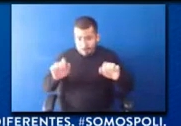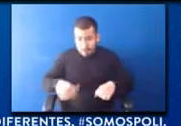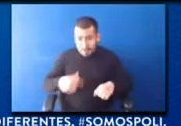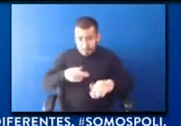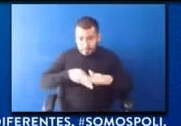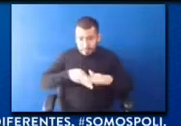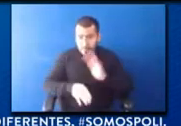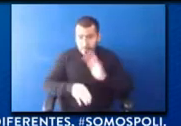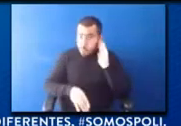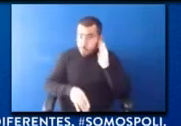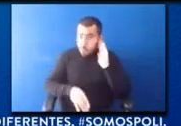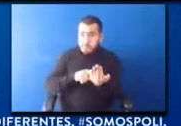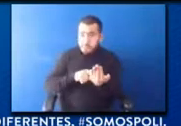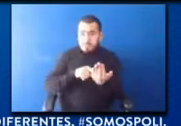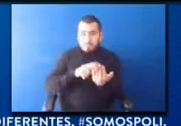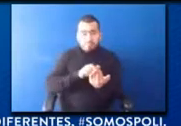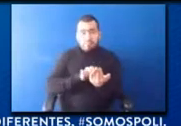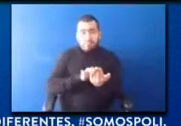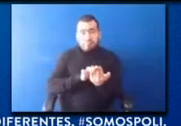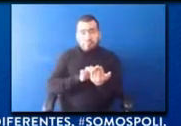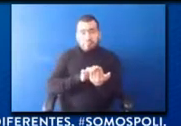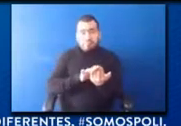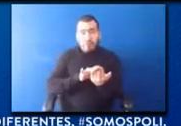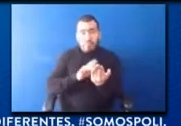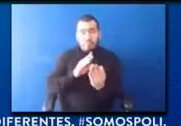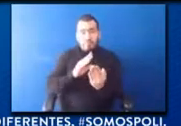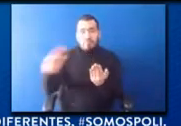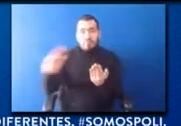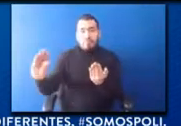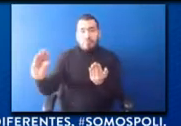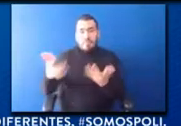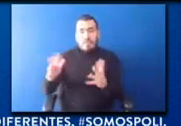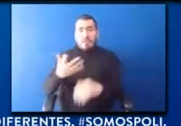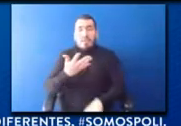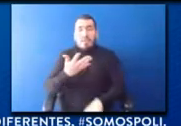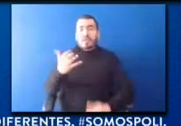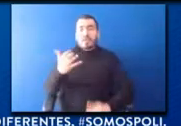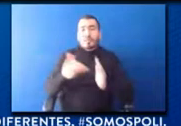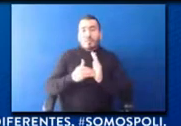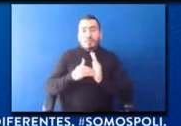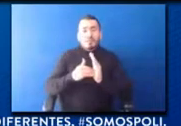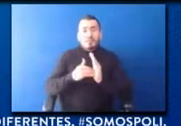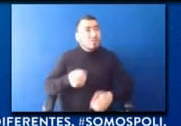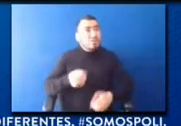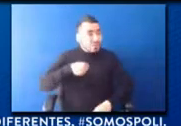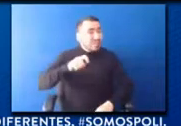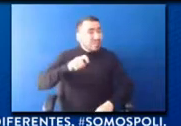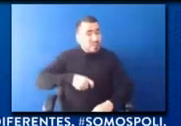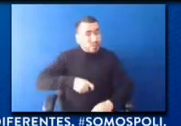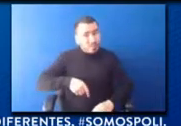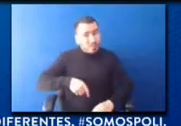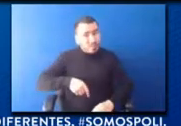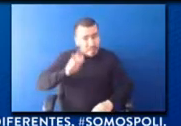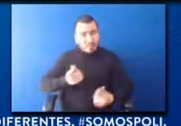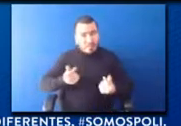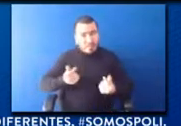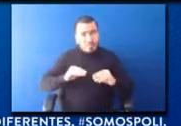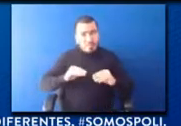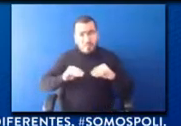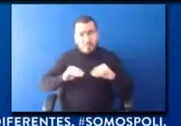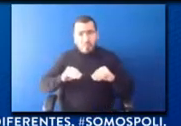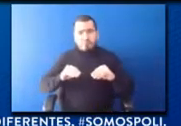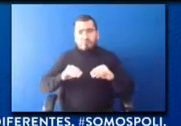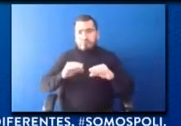transferencia, sí, pero es que estamos solamente en 500,000 pesos, yo necesito un poquito más, y todos necesitamos un poquito más de movilidad en ese tipo